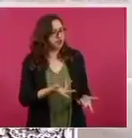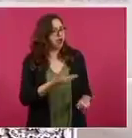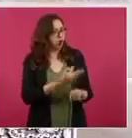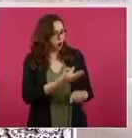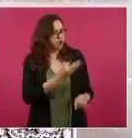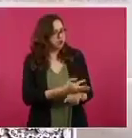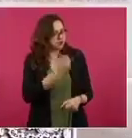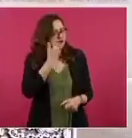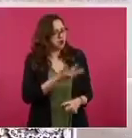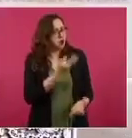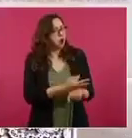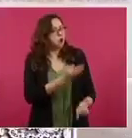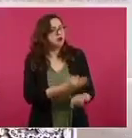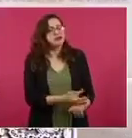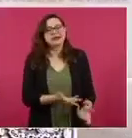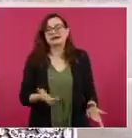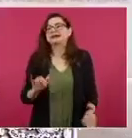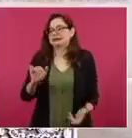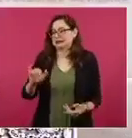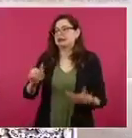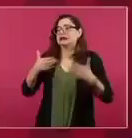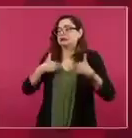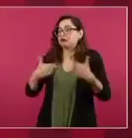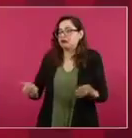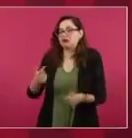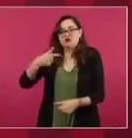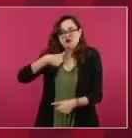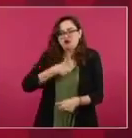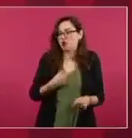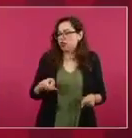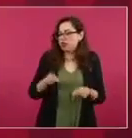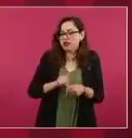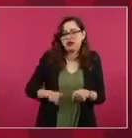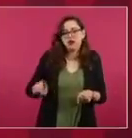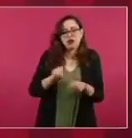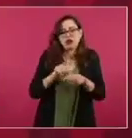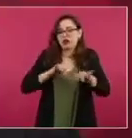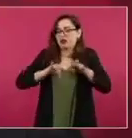entonces voy a procurar todo lo que pueda hacer